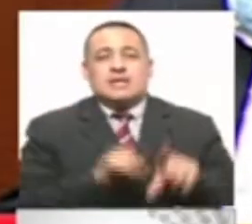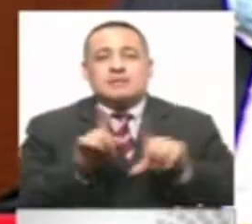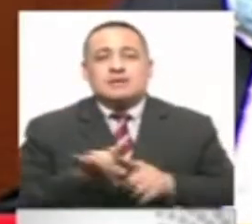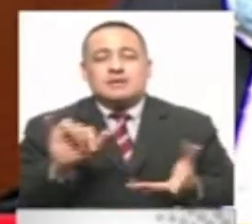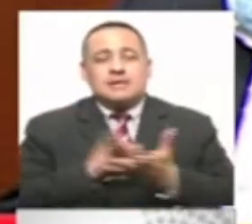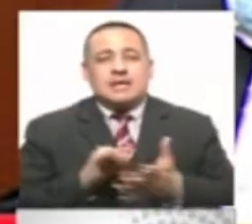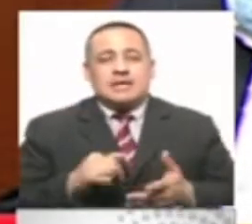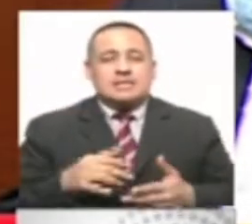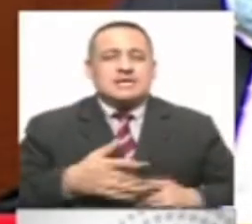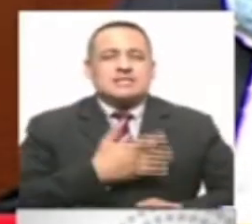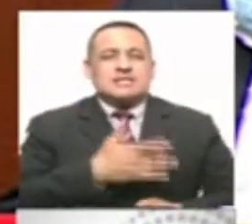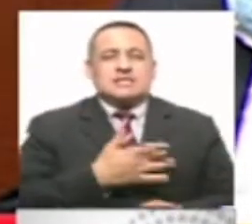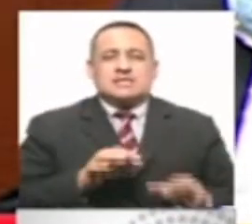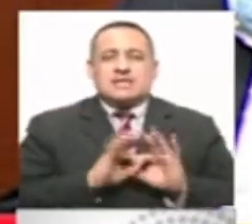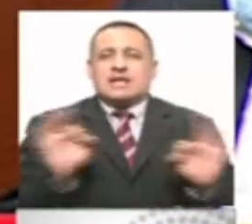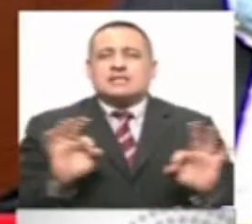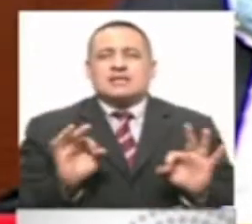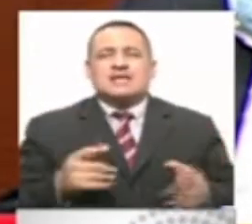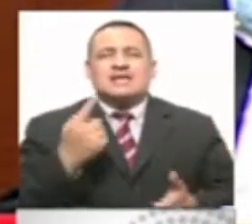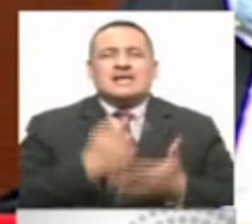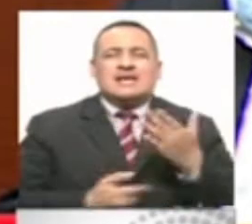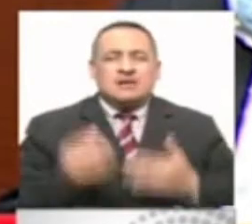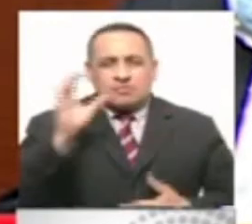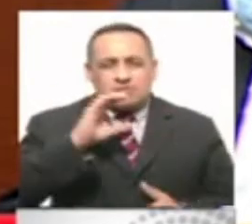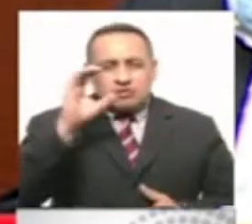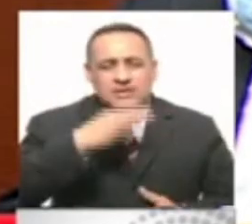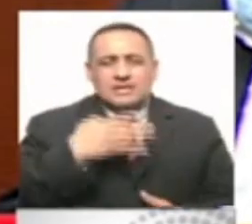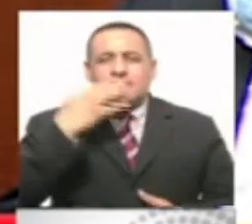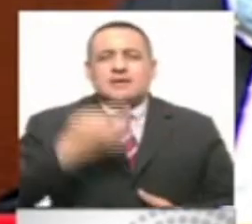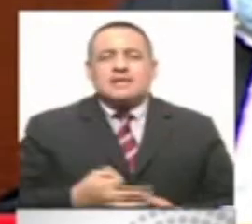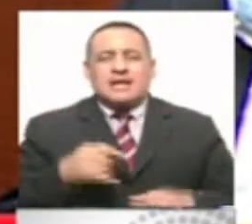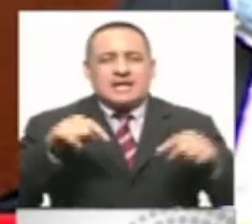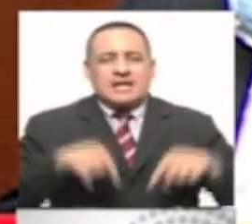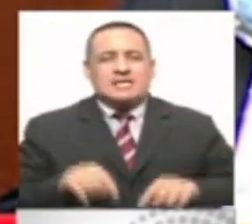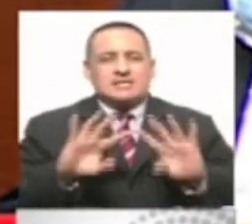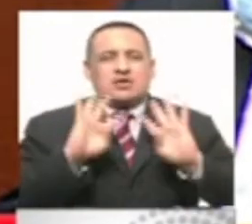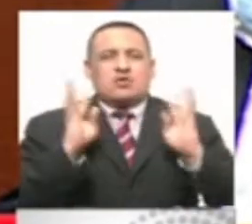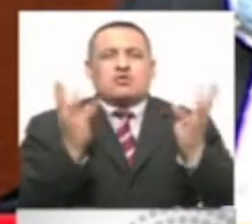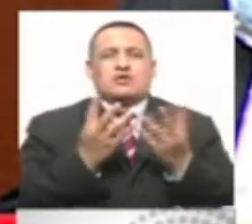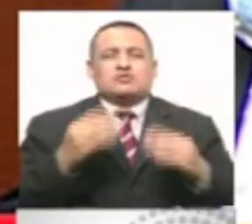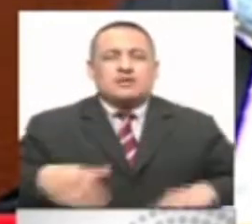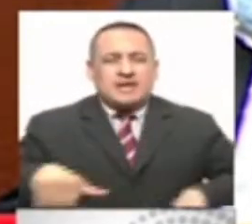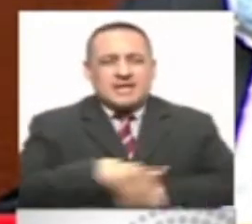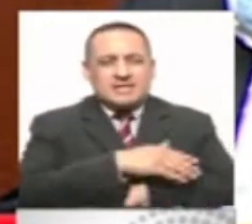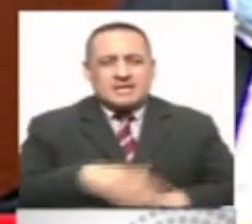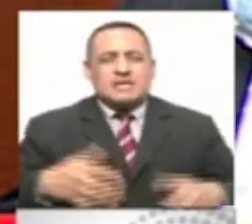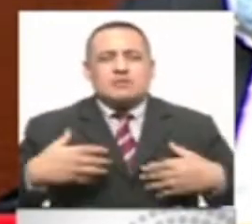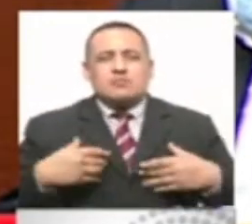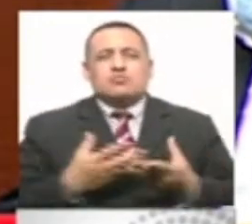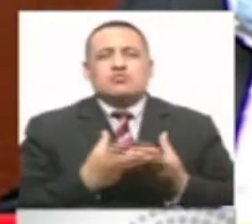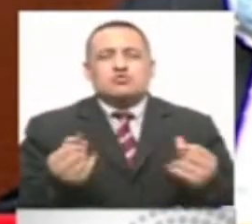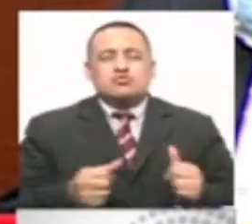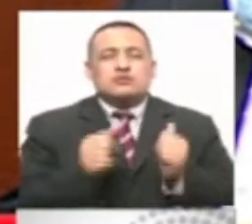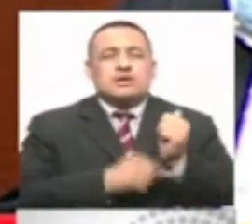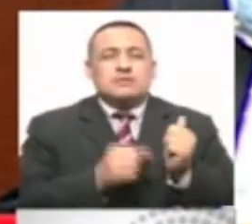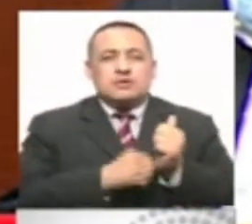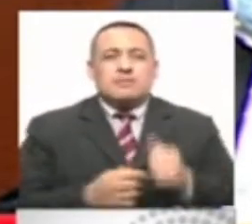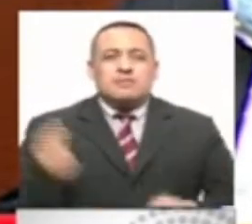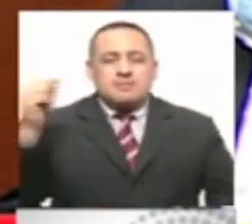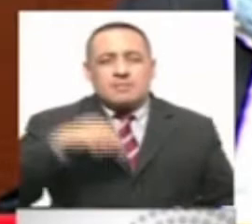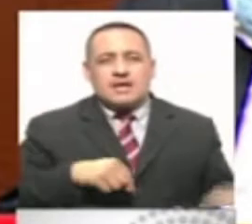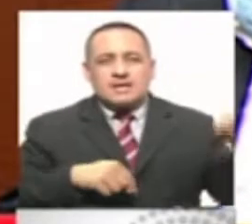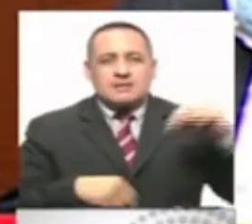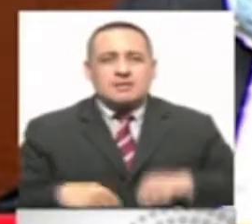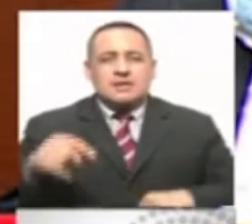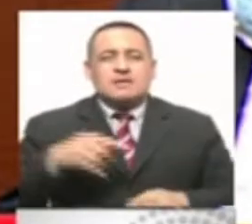sido simpatizante. ¿Qué es lo que buscan realmente este hemiciclo mientras que en las calles nuestros hermanos vienen pidiendo